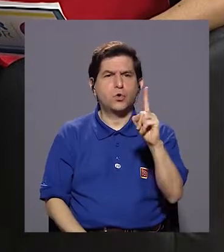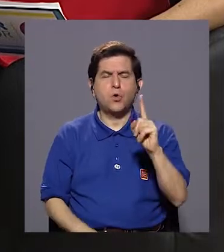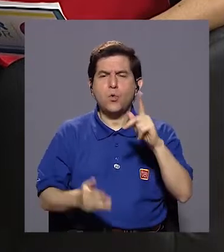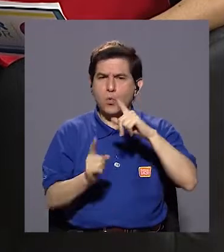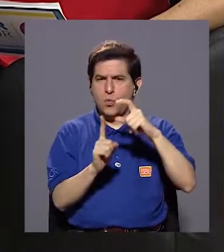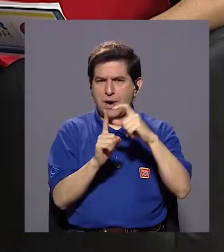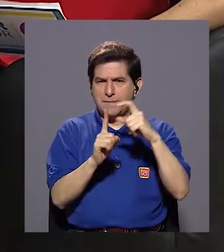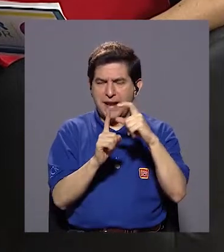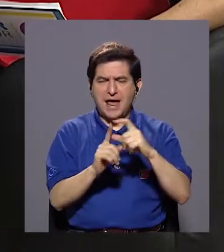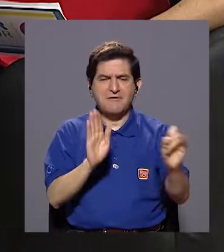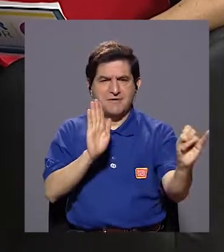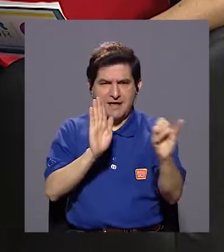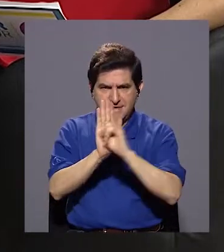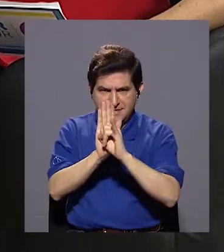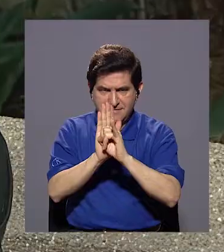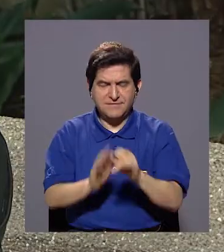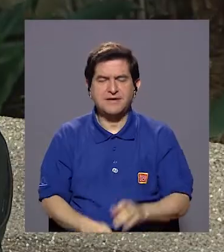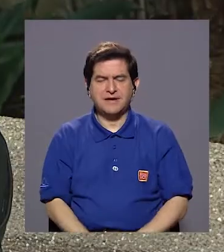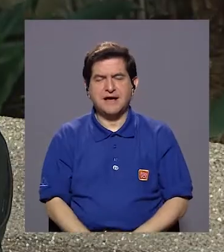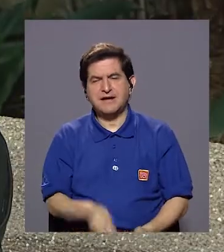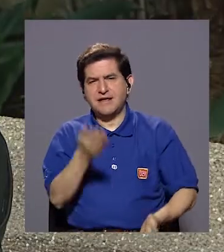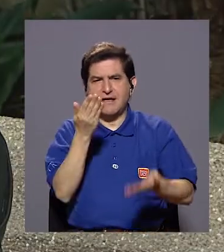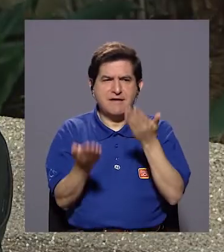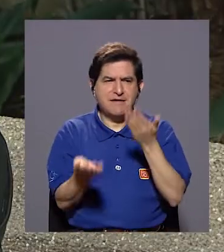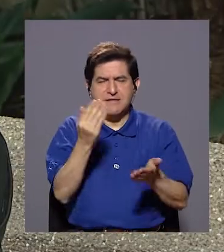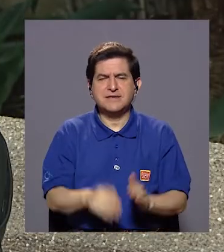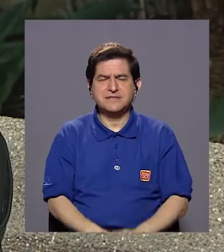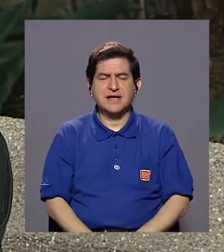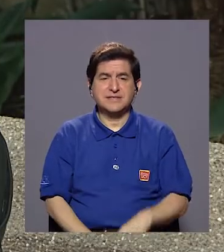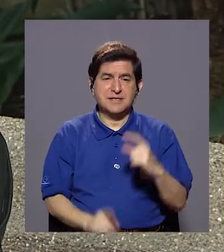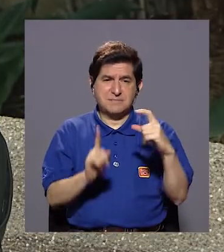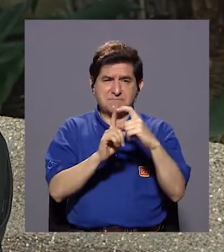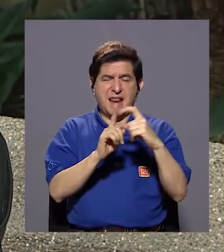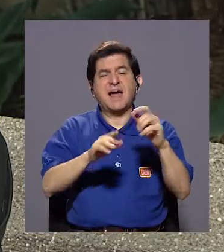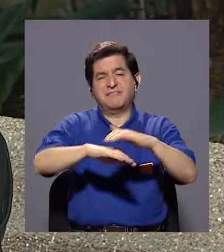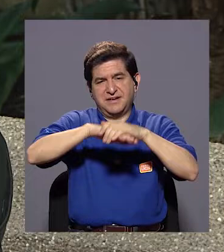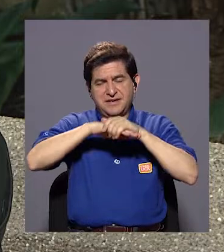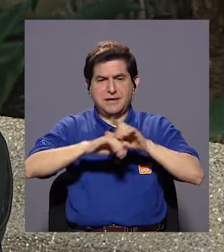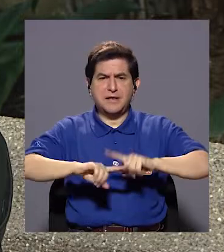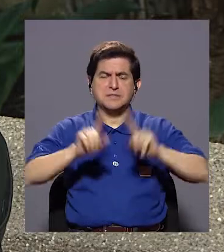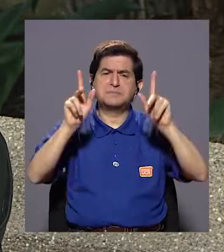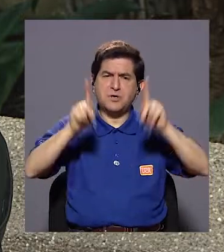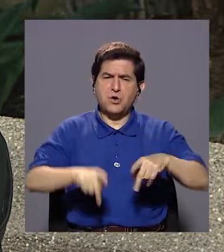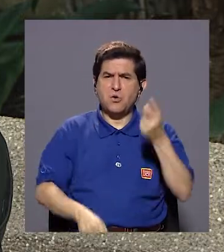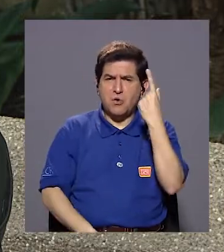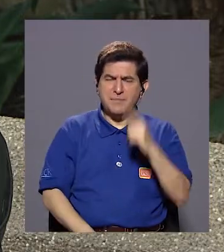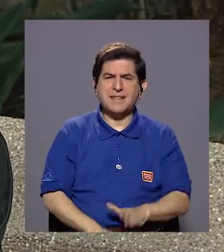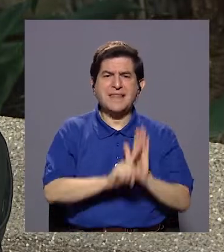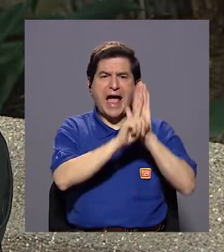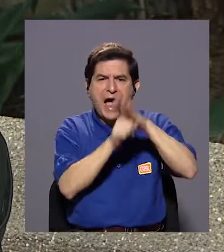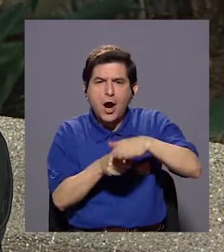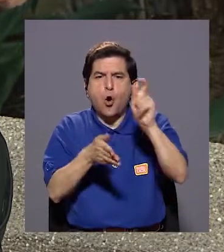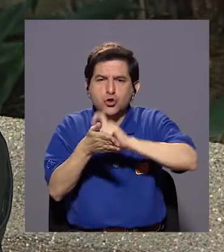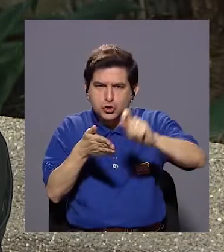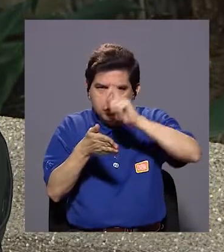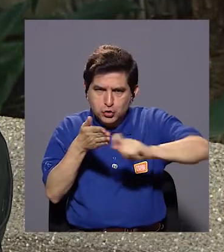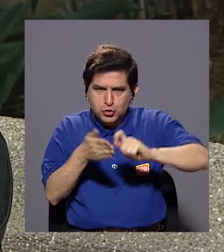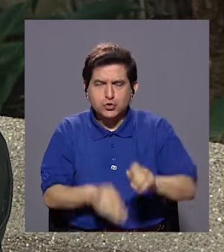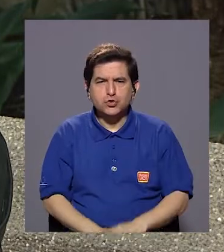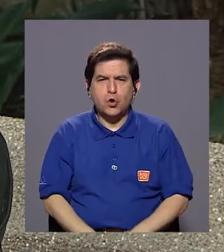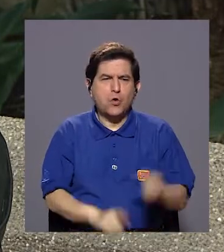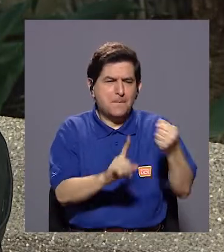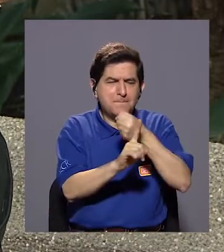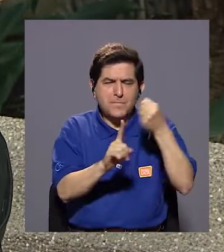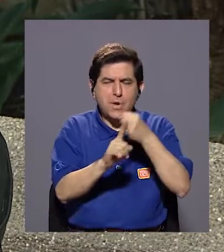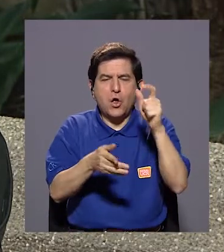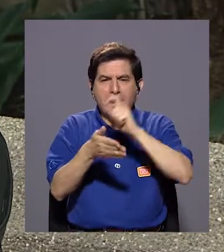en español que nos pueda identificar bullying, digamos, como es un término anglosajón, pero hay mucha gente que lo entiende como acoso escolar,